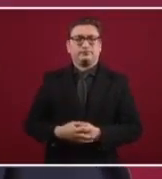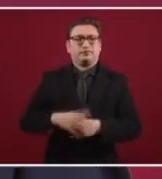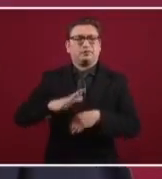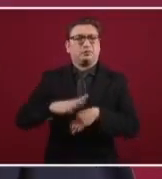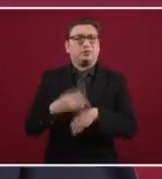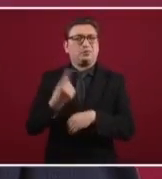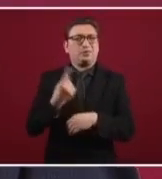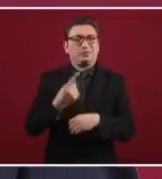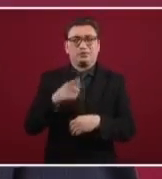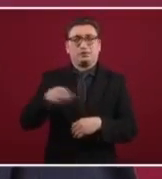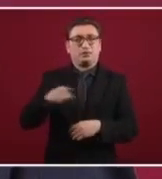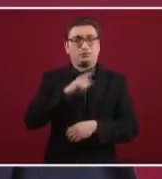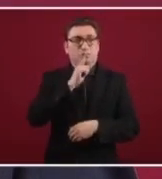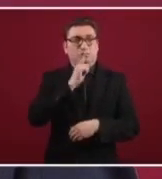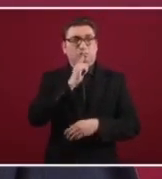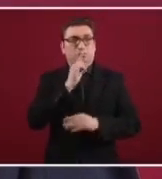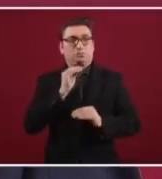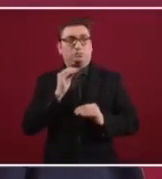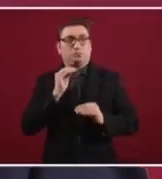porque se quedaron callados